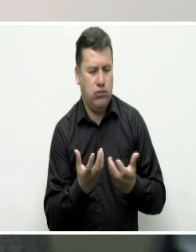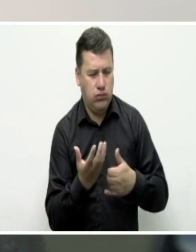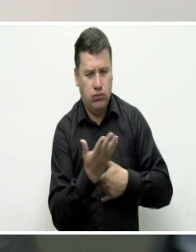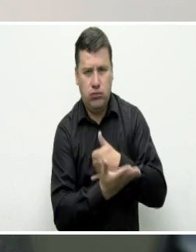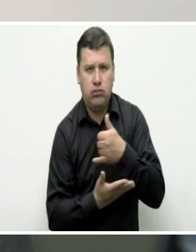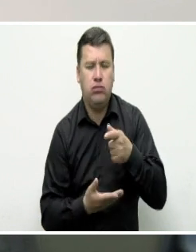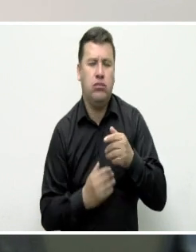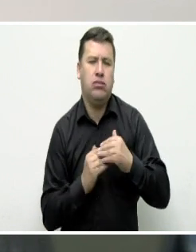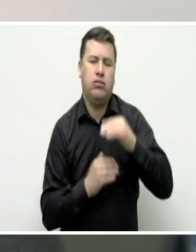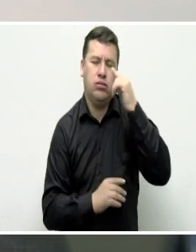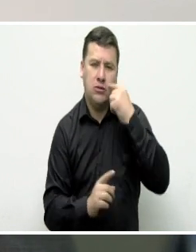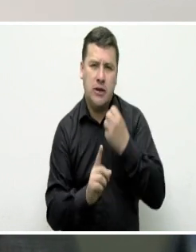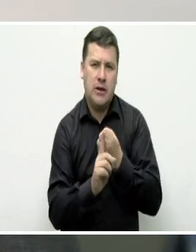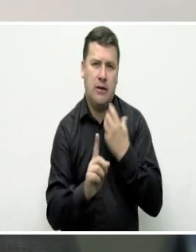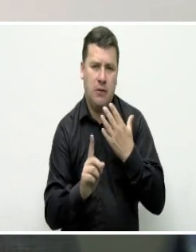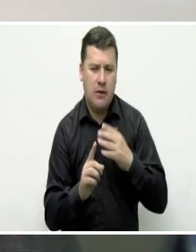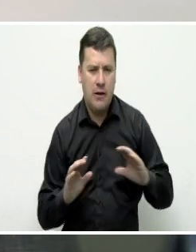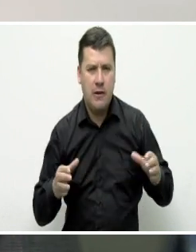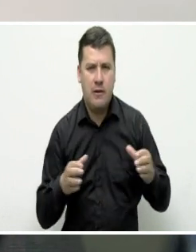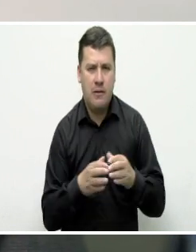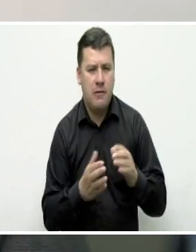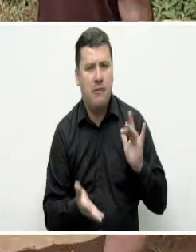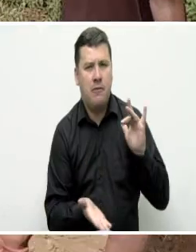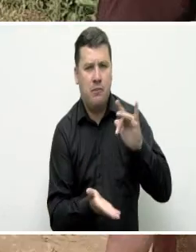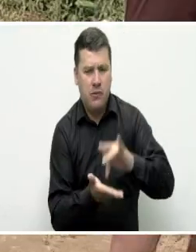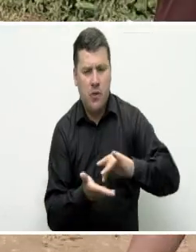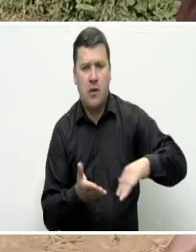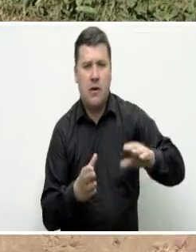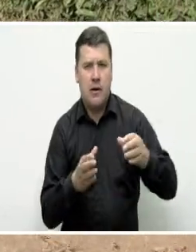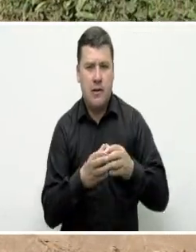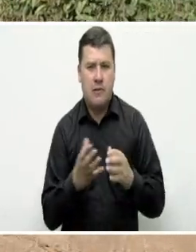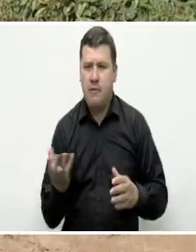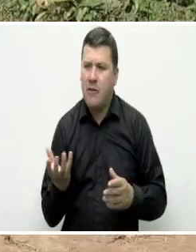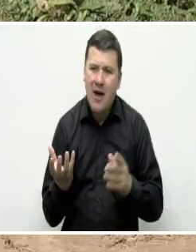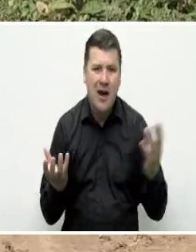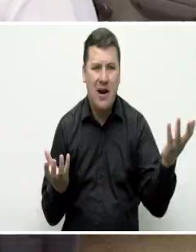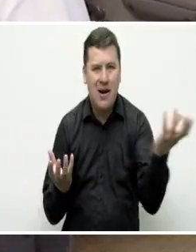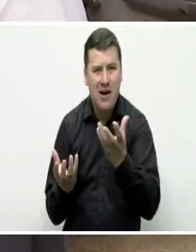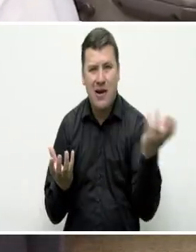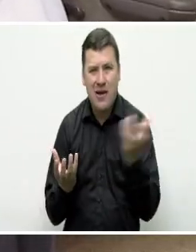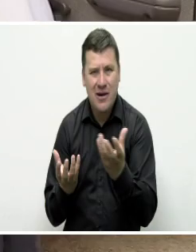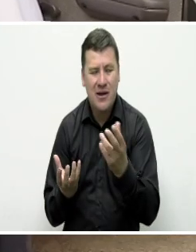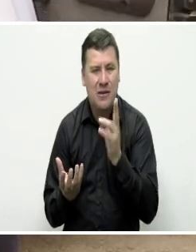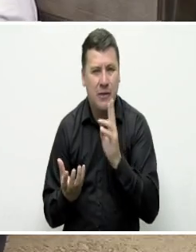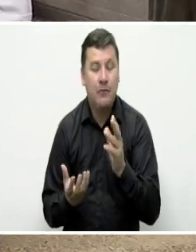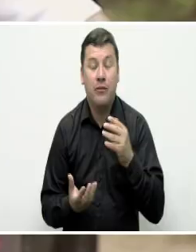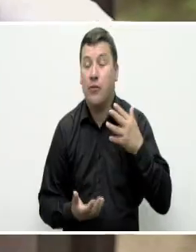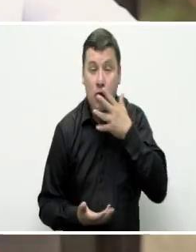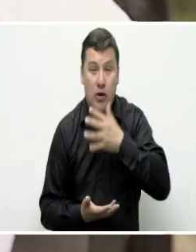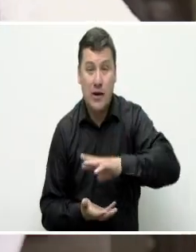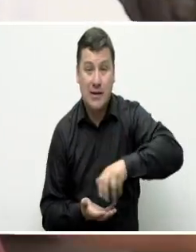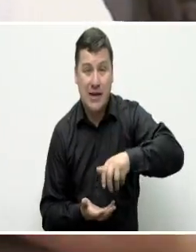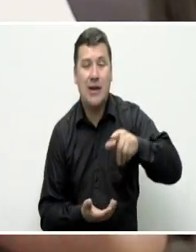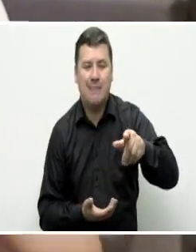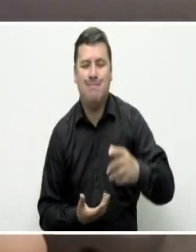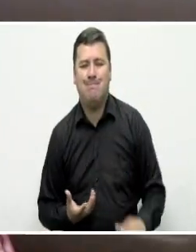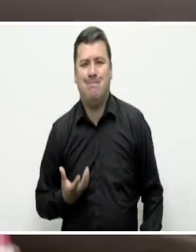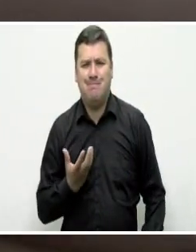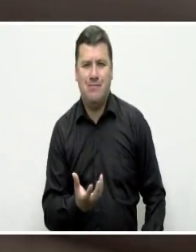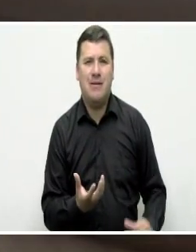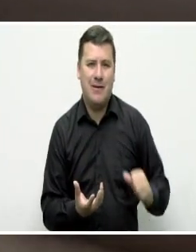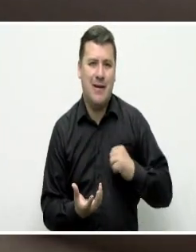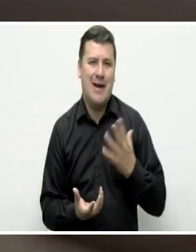que han tenido un mayor impacto por la llegada de los retornados. Es así como en norte de Santander hemos desplegado